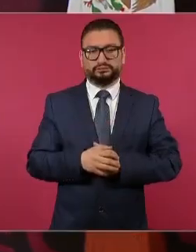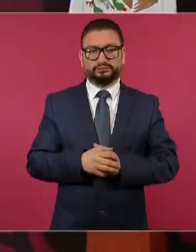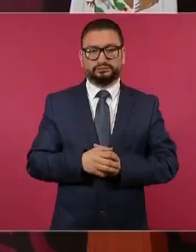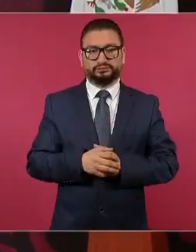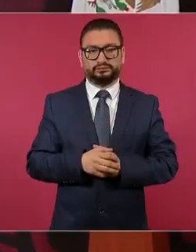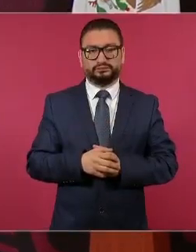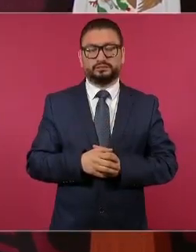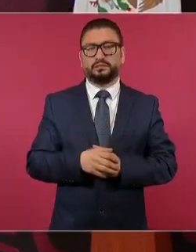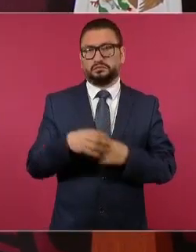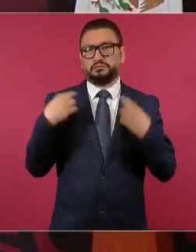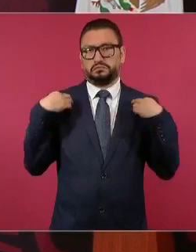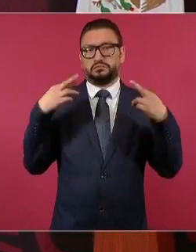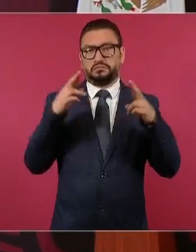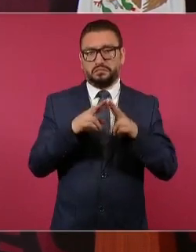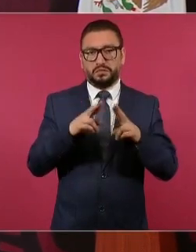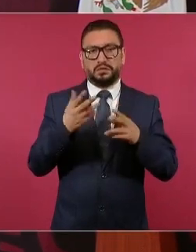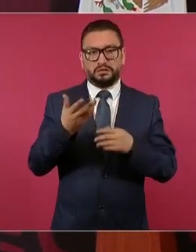Los maestros